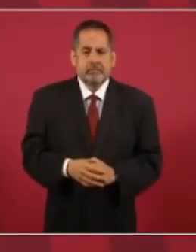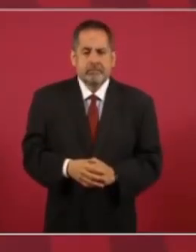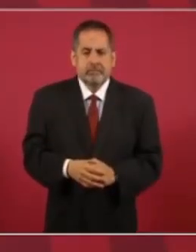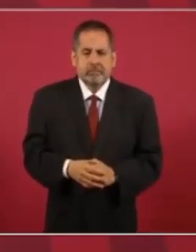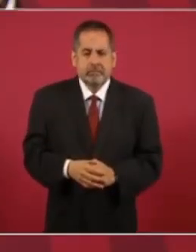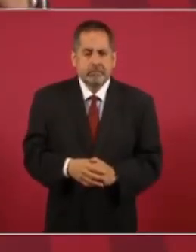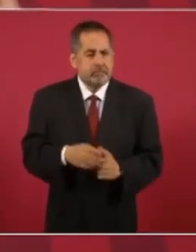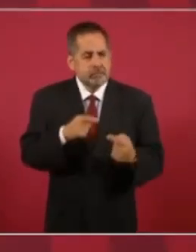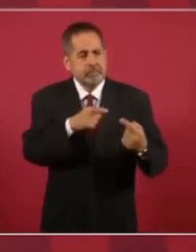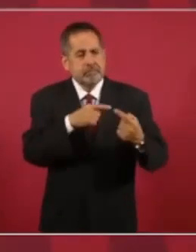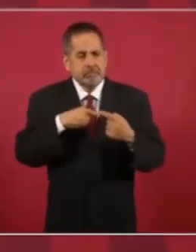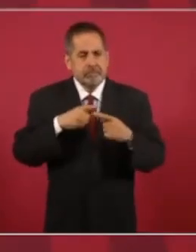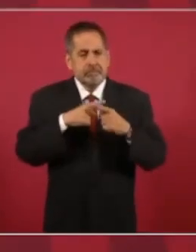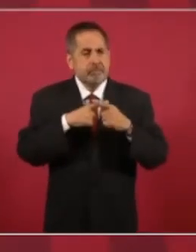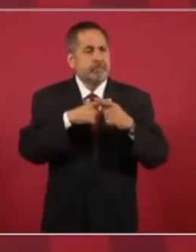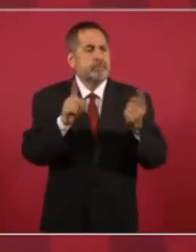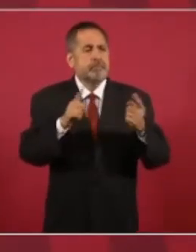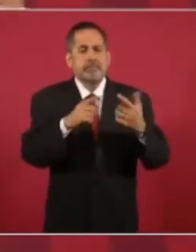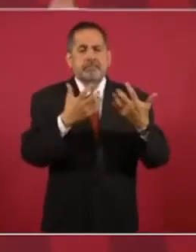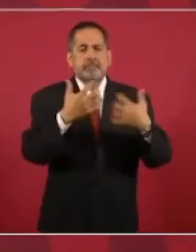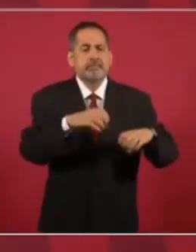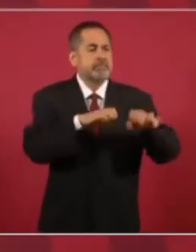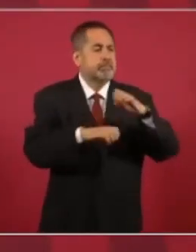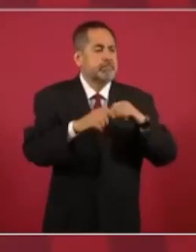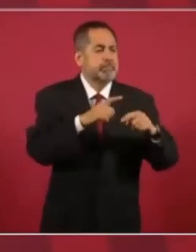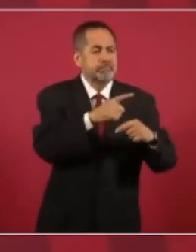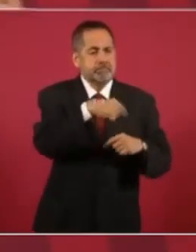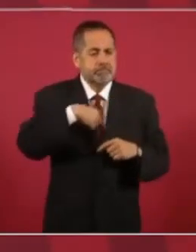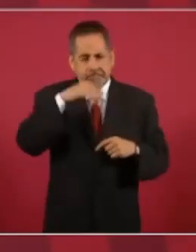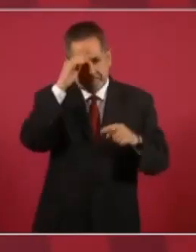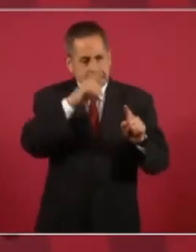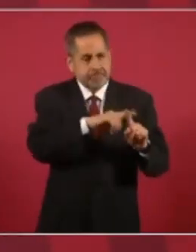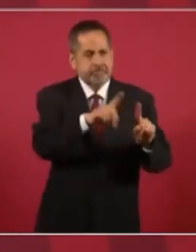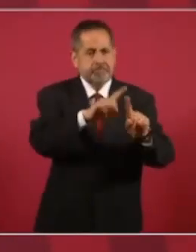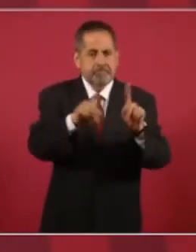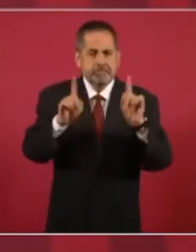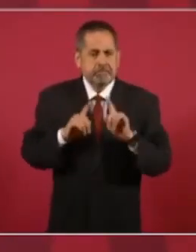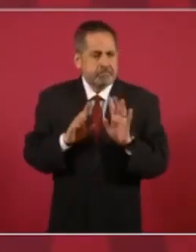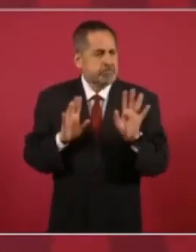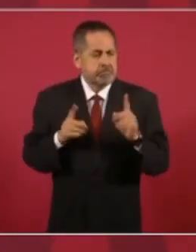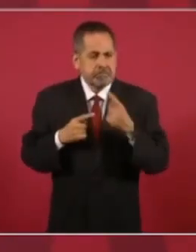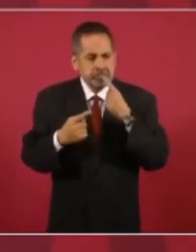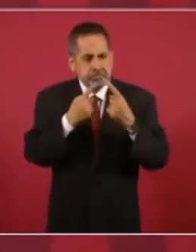Algunas diferencias con empresas estadounidenses se han venido resolviendo.